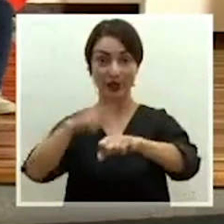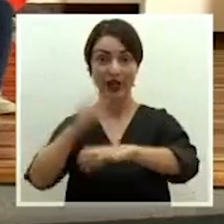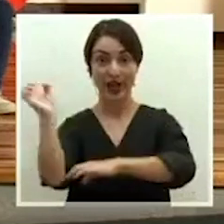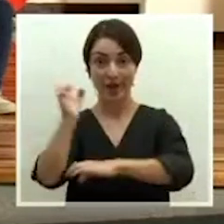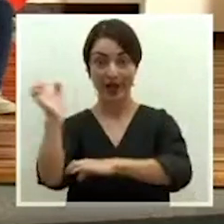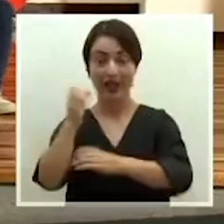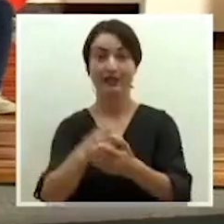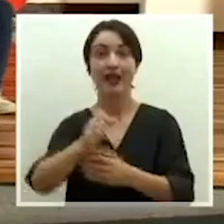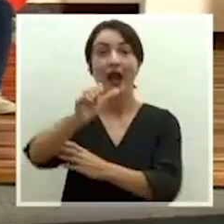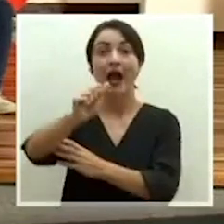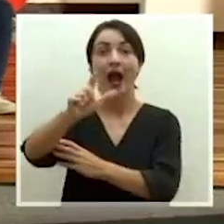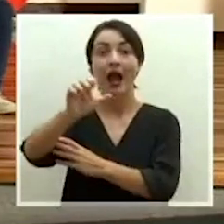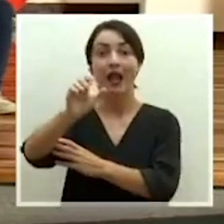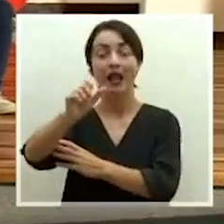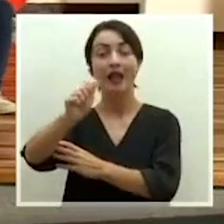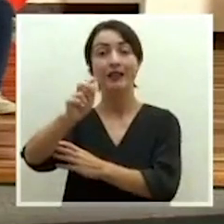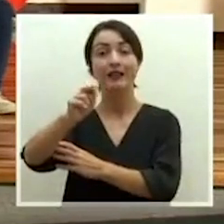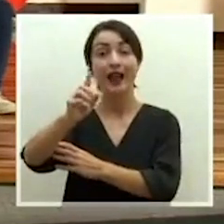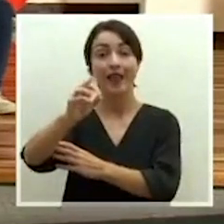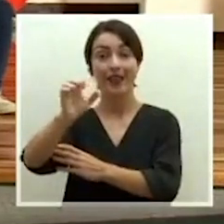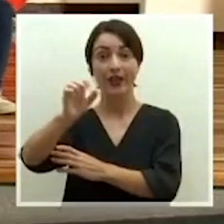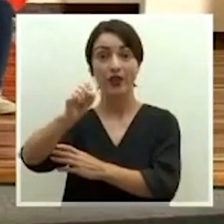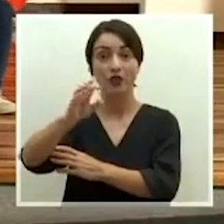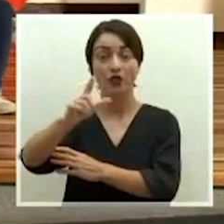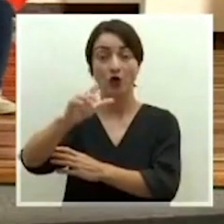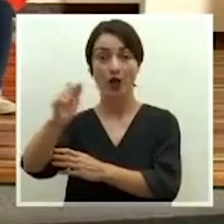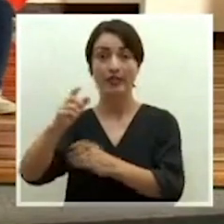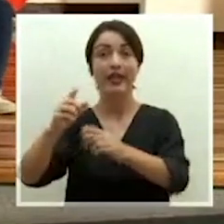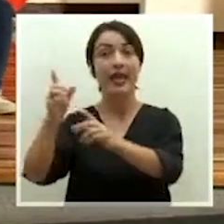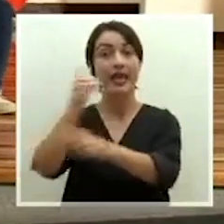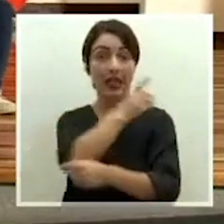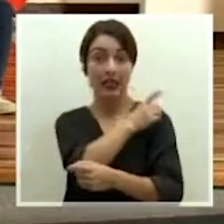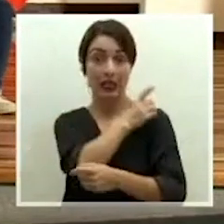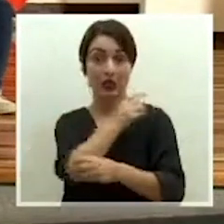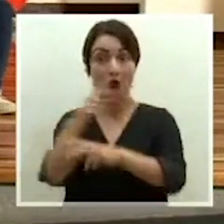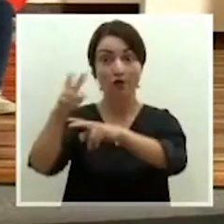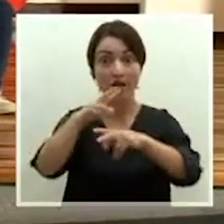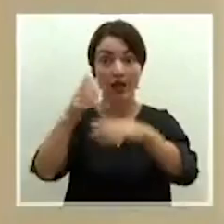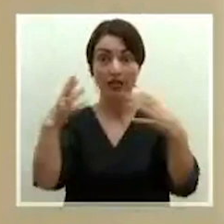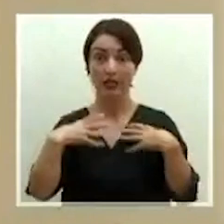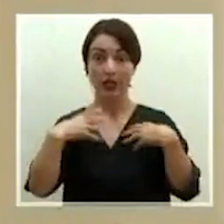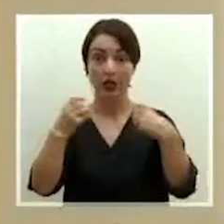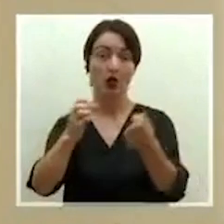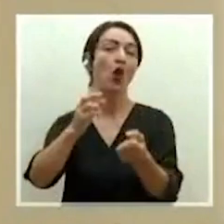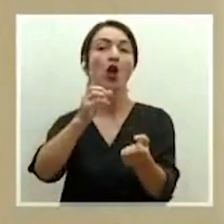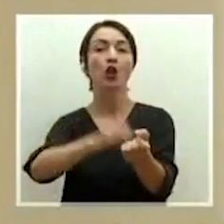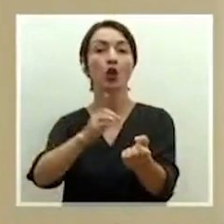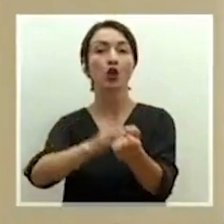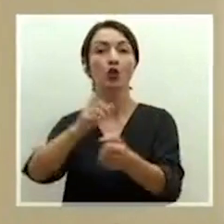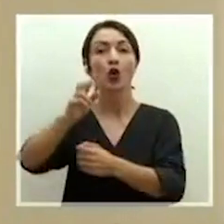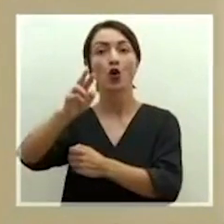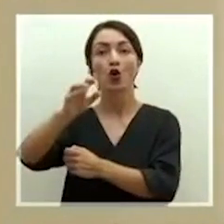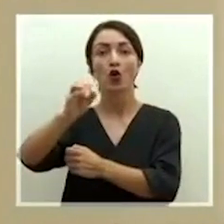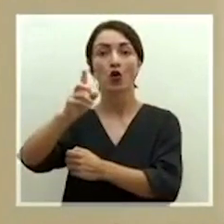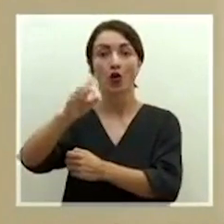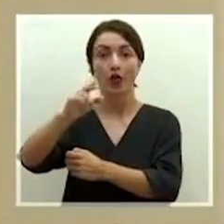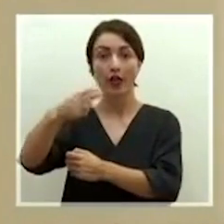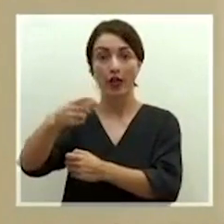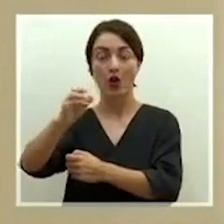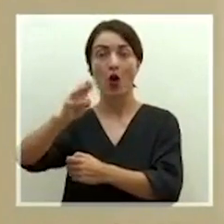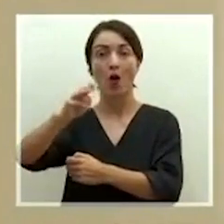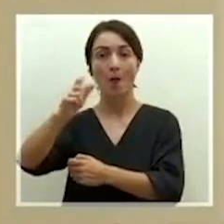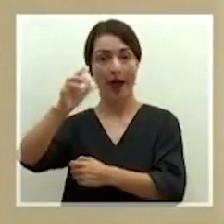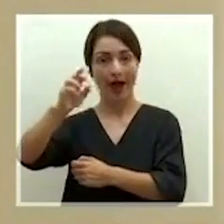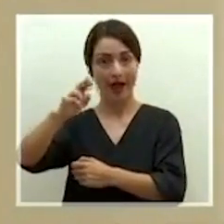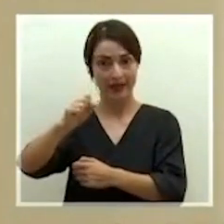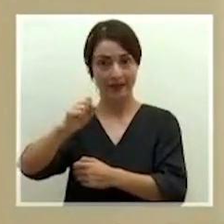el señor Alexander Solís. Y el director de Vigilancia de la Salud, el doctor Rodrigo Marín. Saludamos también a los colegas que nos acompañan de